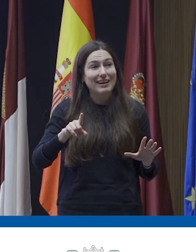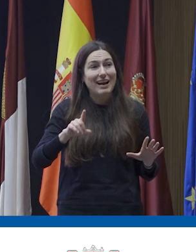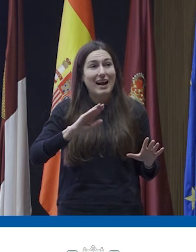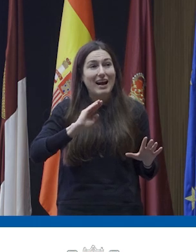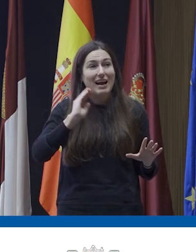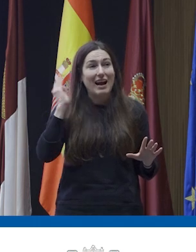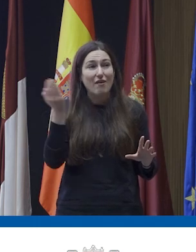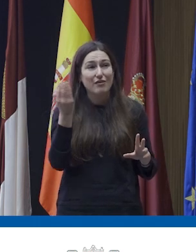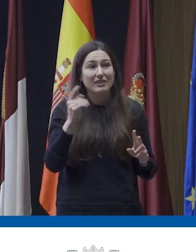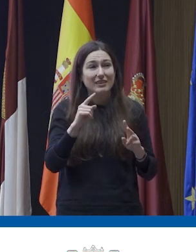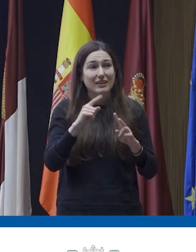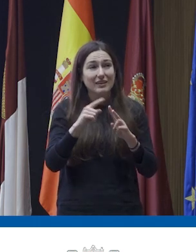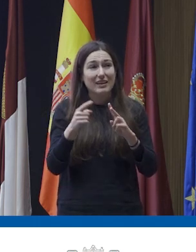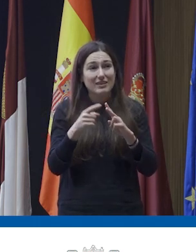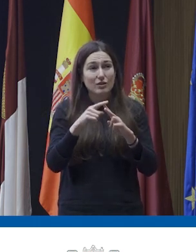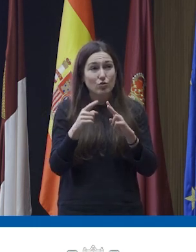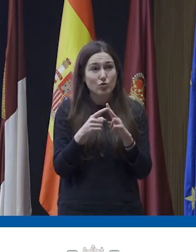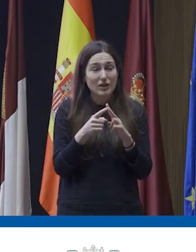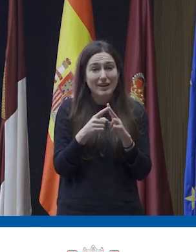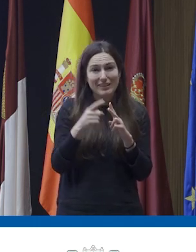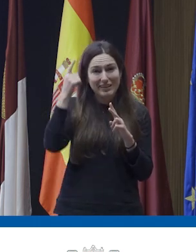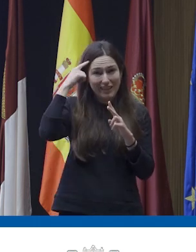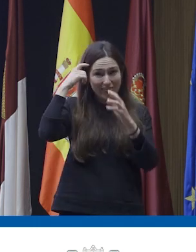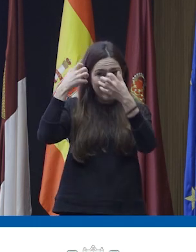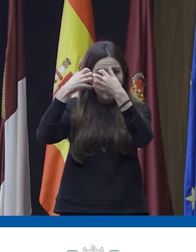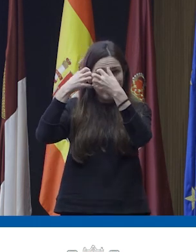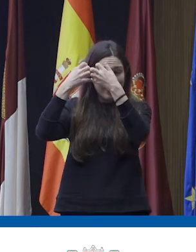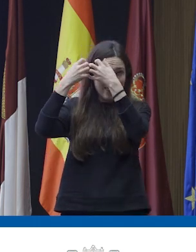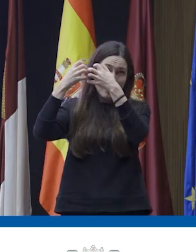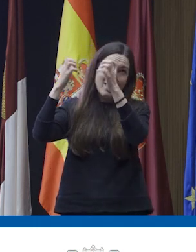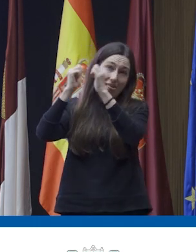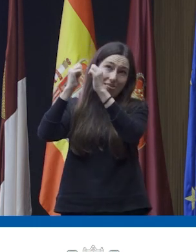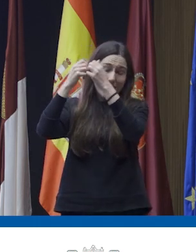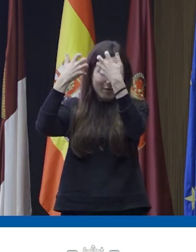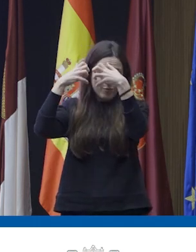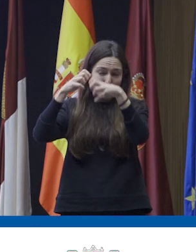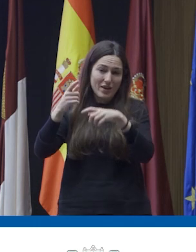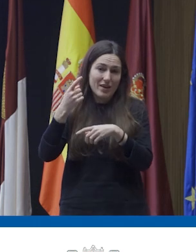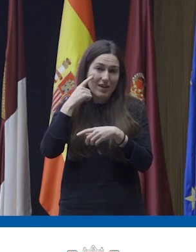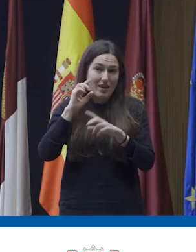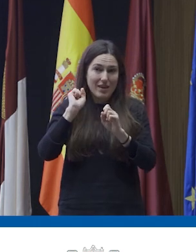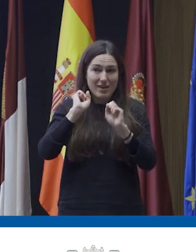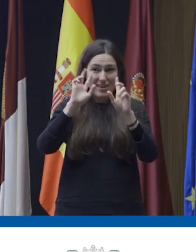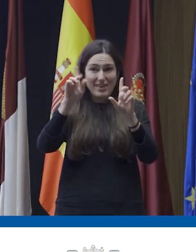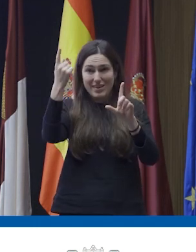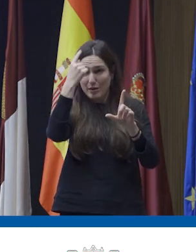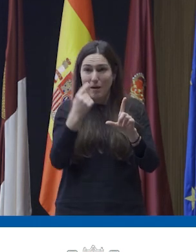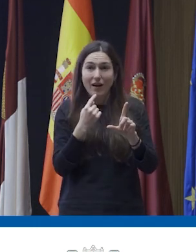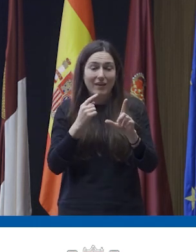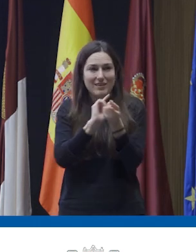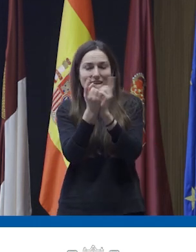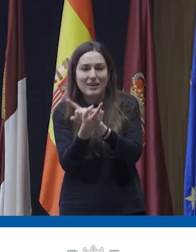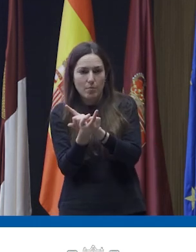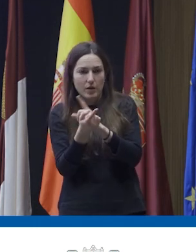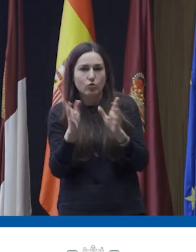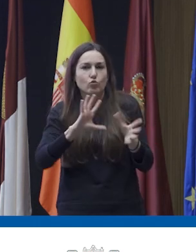las dos del procesamiento de la imagen del cerebro. Entonces, por así decirlo, cuando nos operamos de una multifocal existe un periodo de adaptación